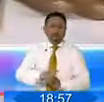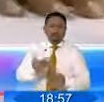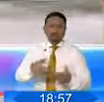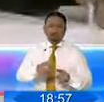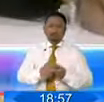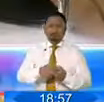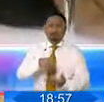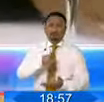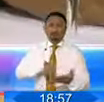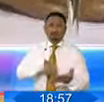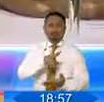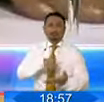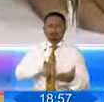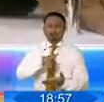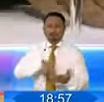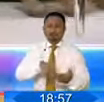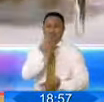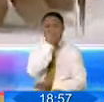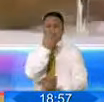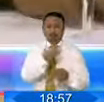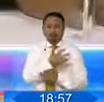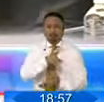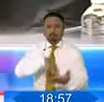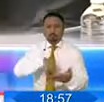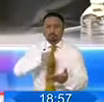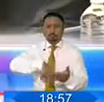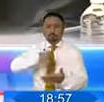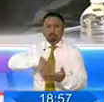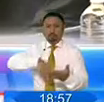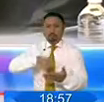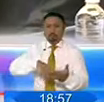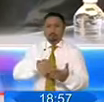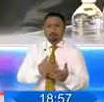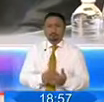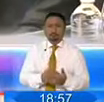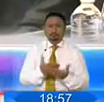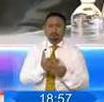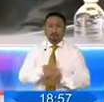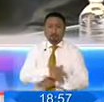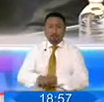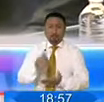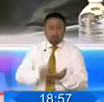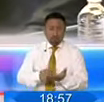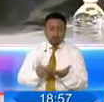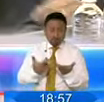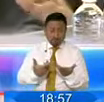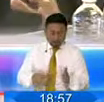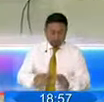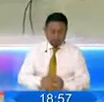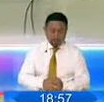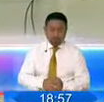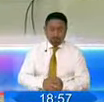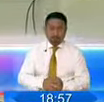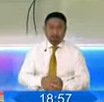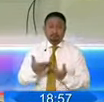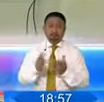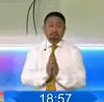lectura empezó y duró cerca de 4 horas. Tras la lectura, empezó el debate. Un pedido para que en